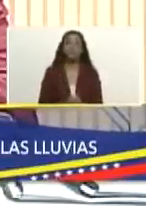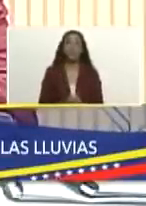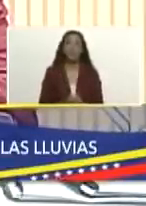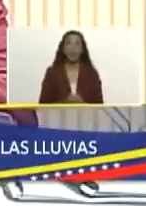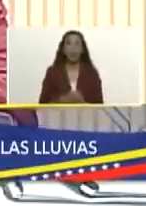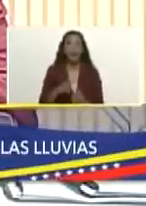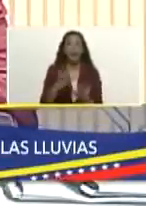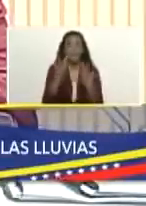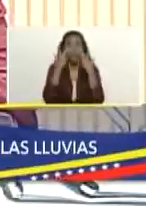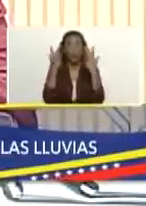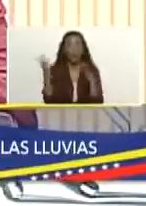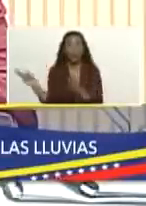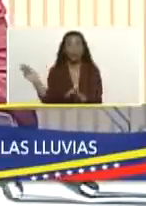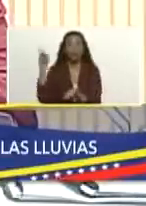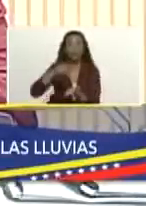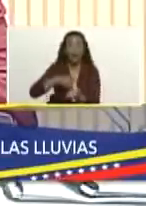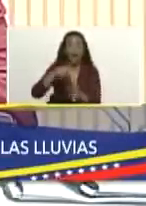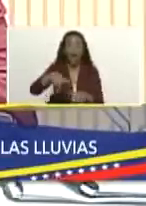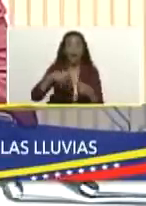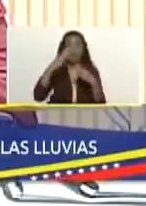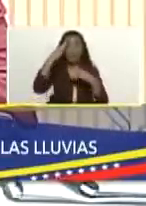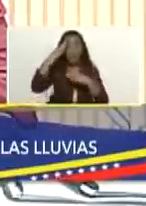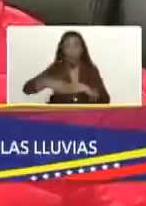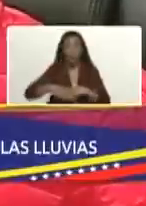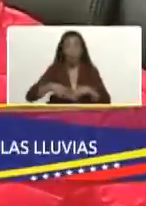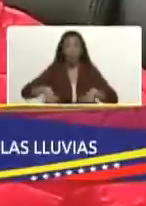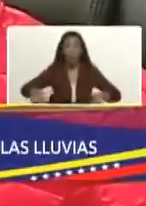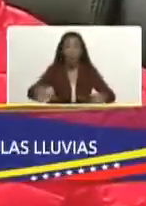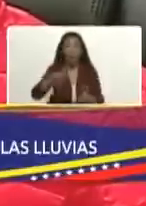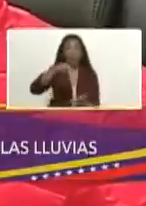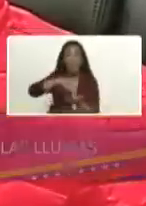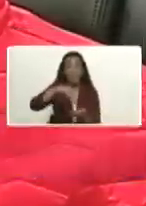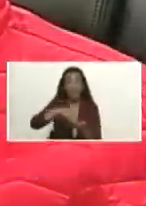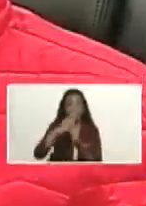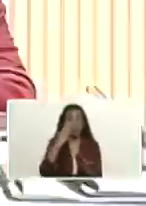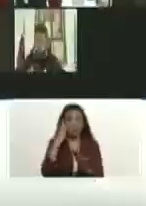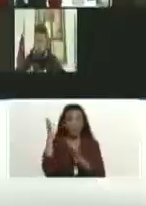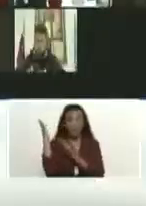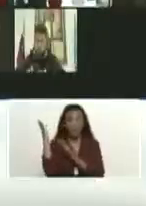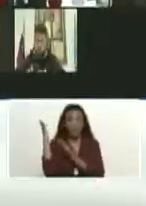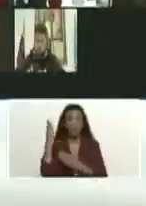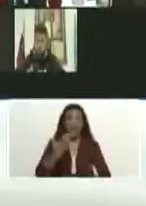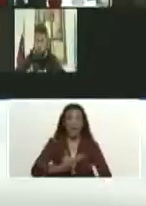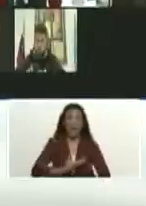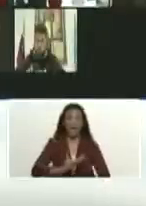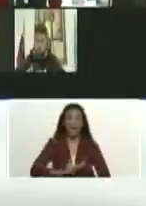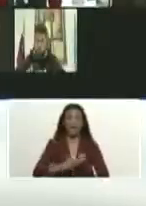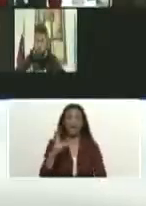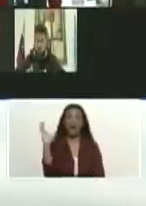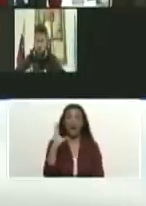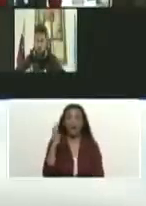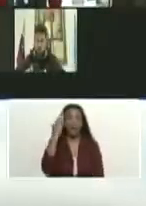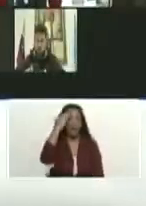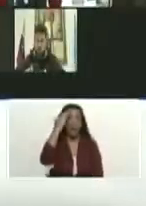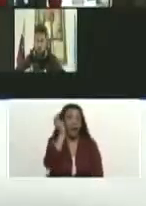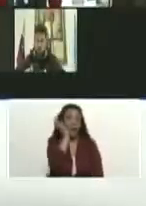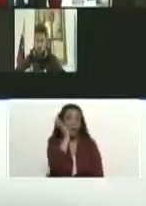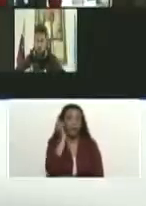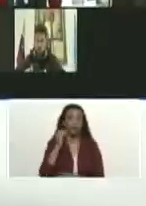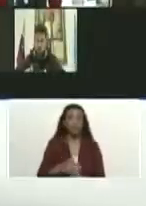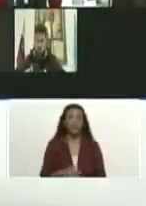personalmente, se ha venido al puesto de comando, el gobernador de Miranda, la alcaldesa de Caracas, Carmen Teresa,